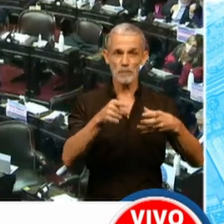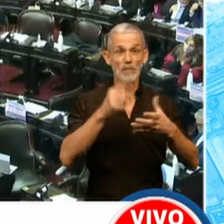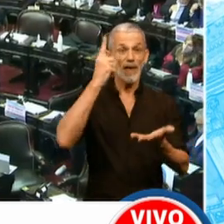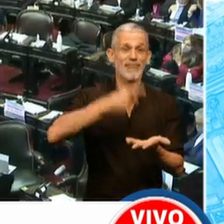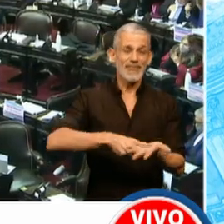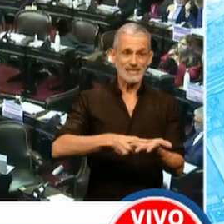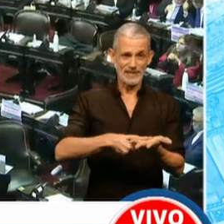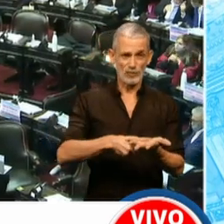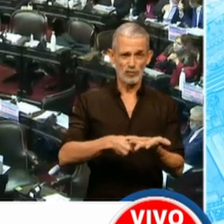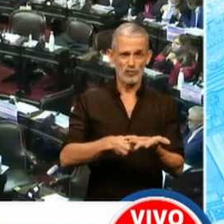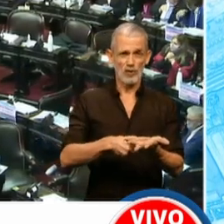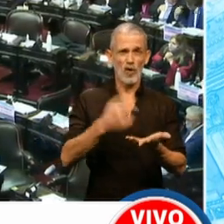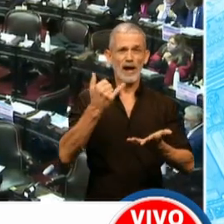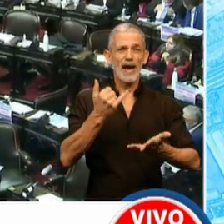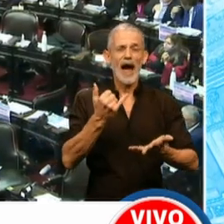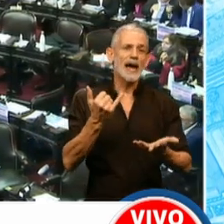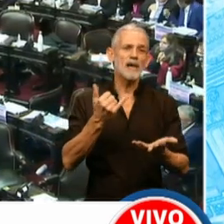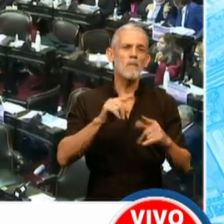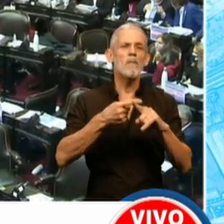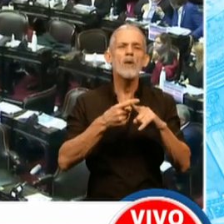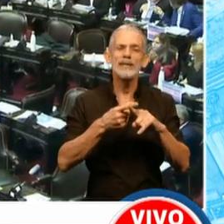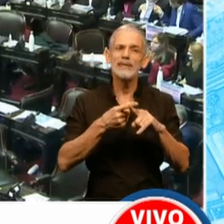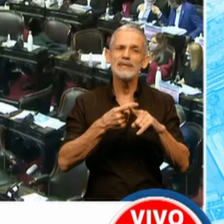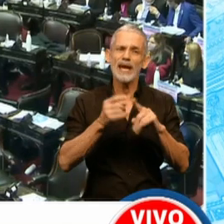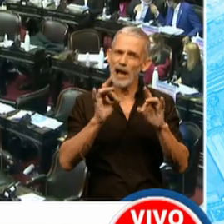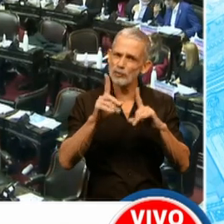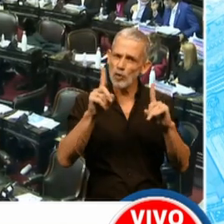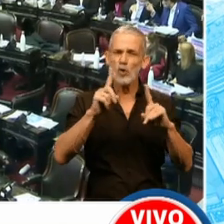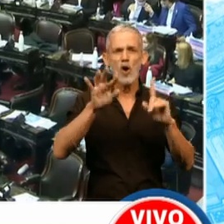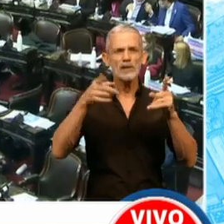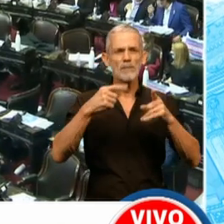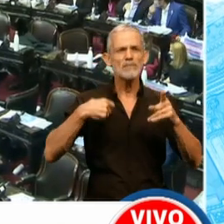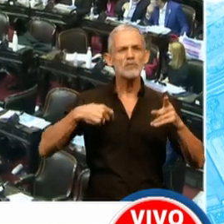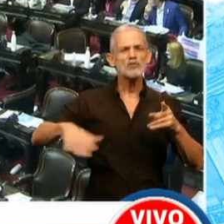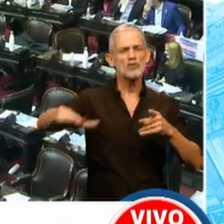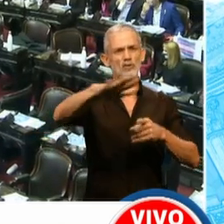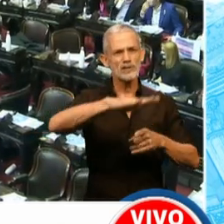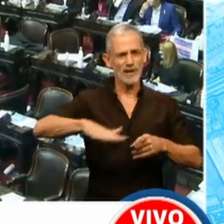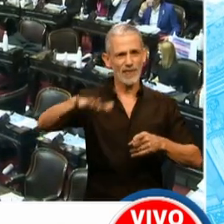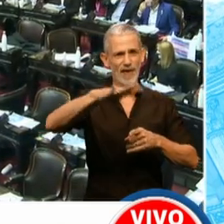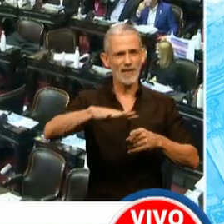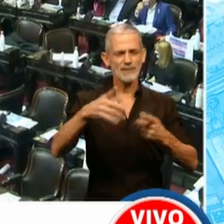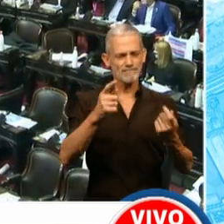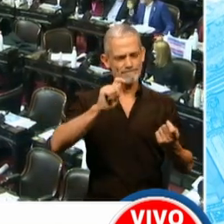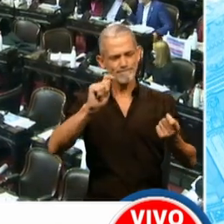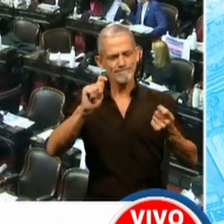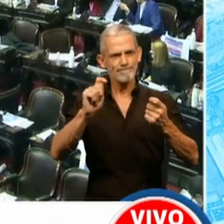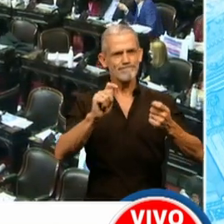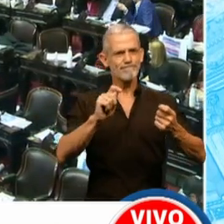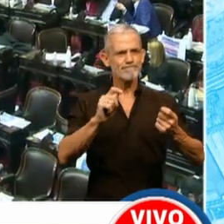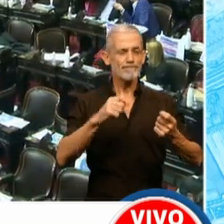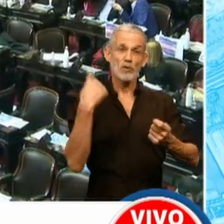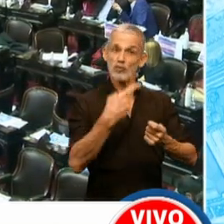decisión que tiene no solamente la política sino que está exigiendo a la sociedad de transformación en la que